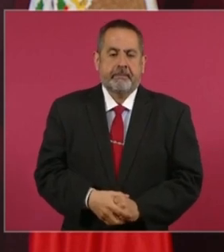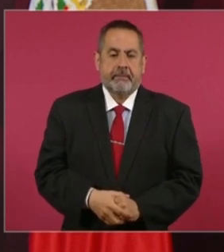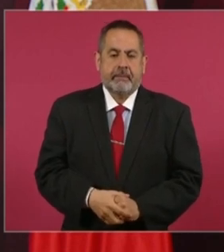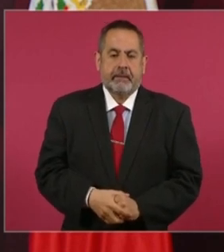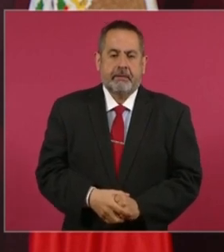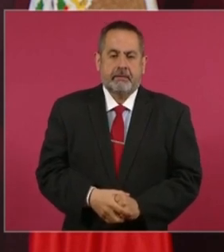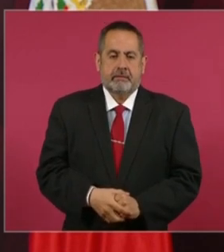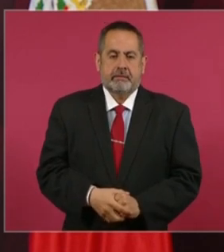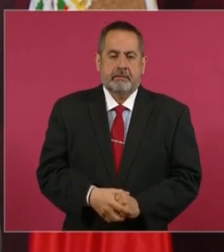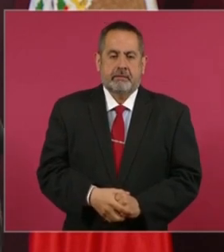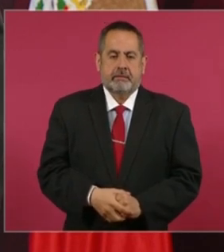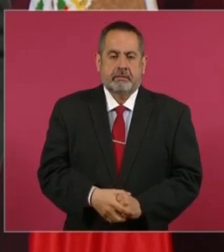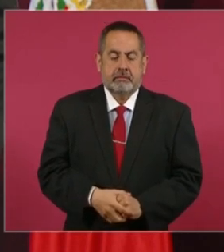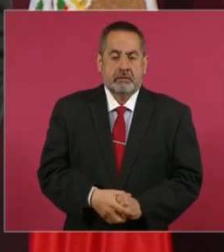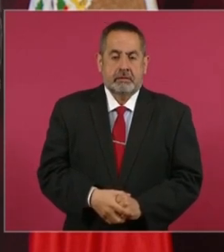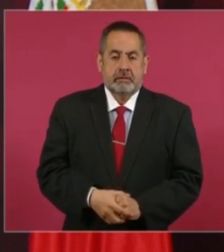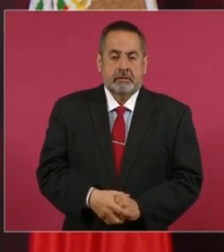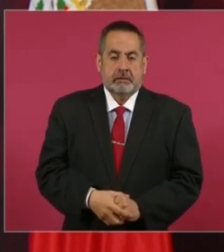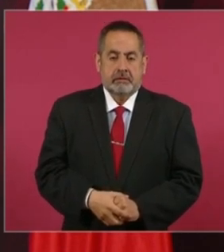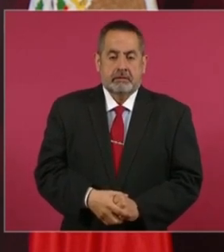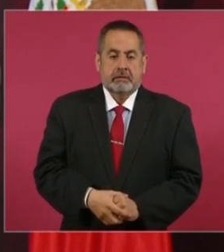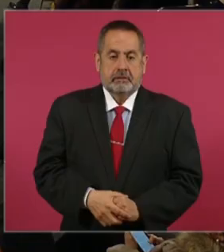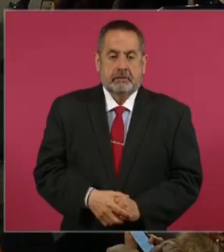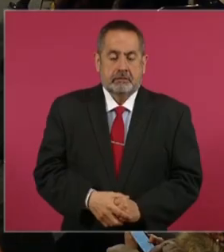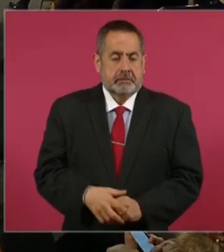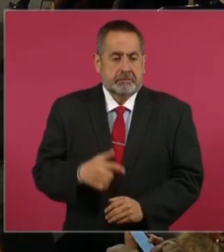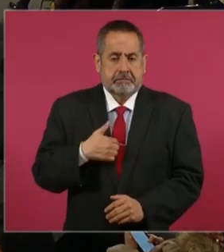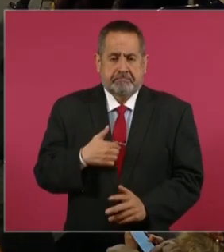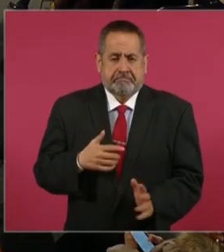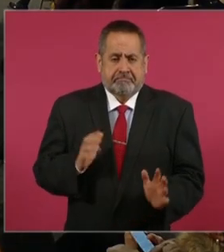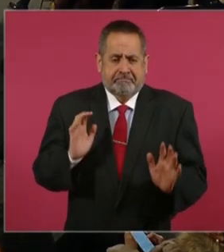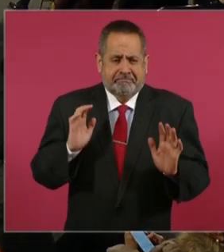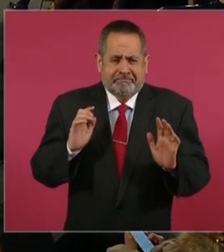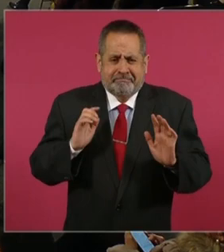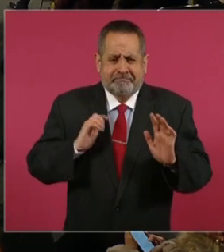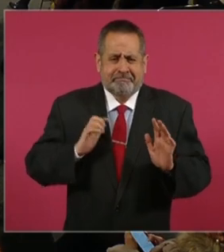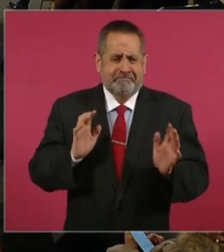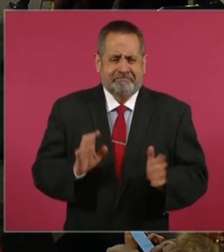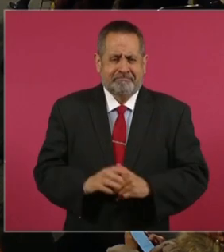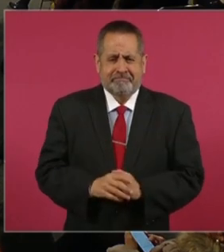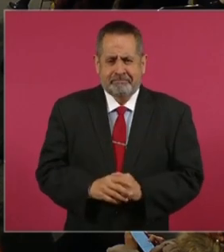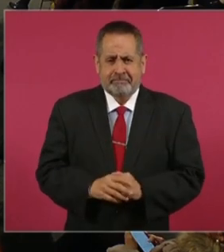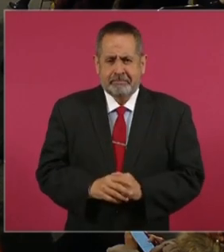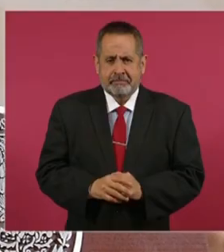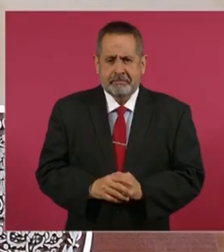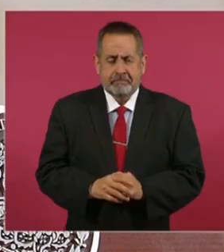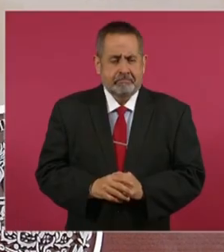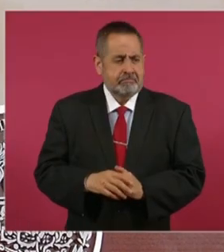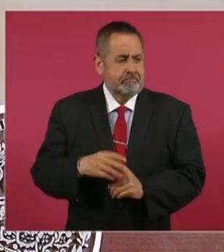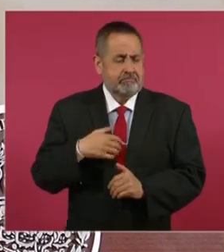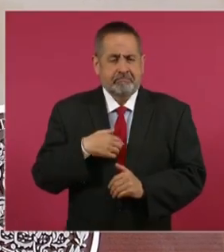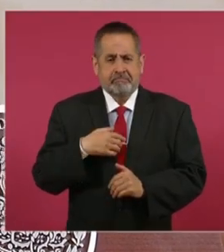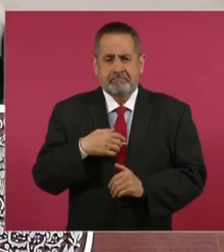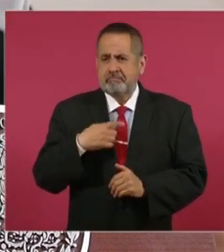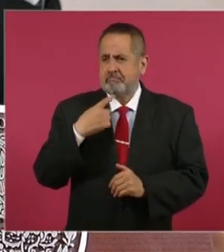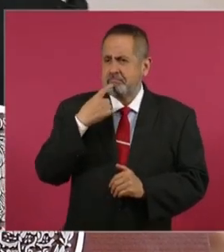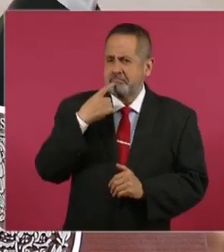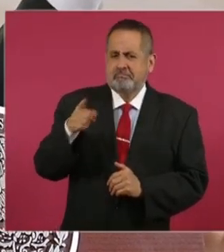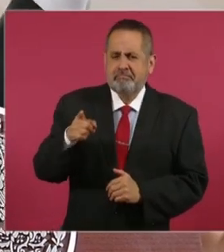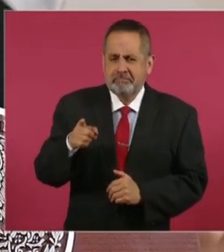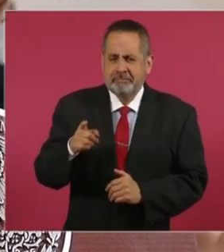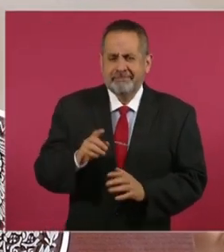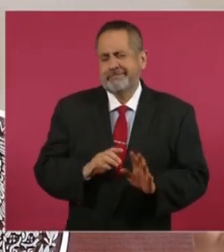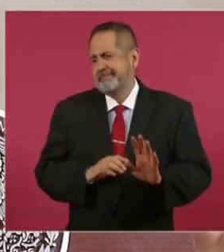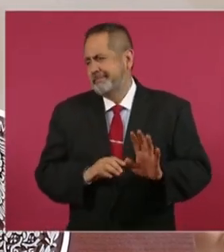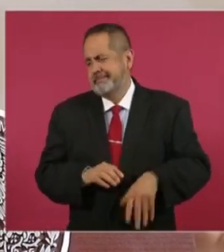Porque yo qué voy a andar demandando, además aprovecho